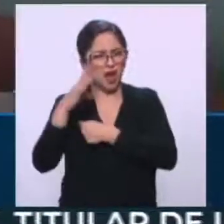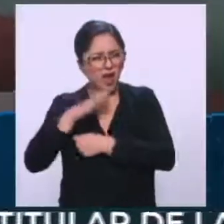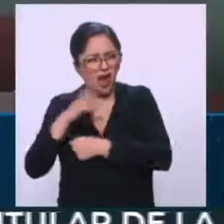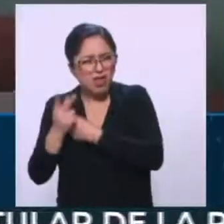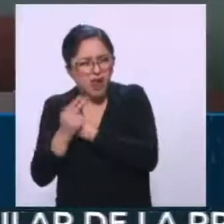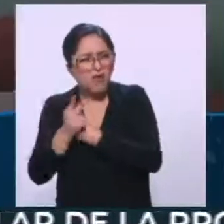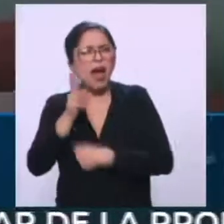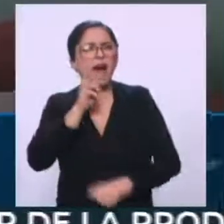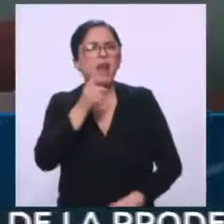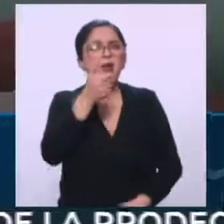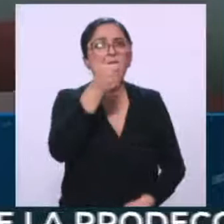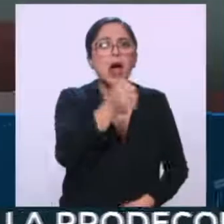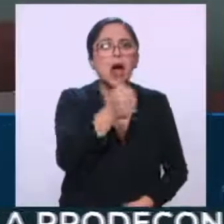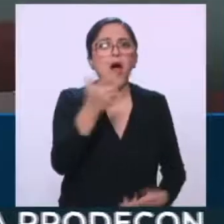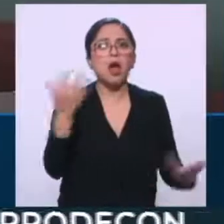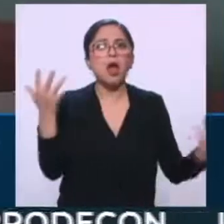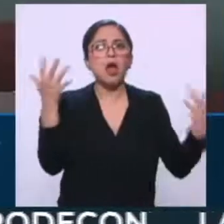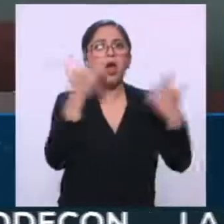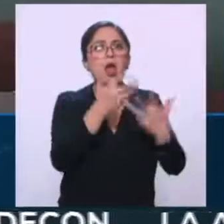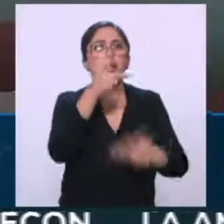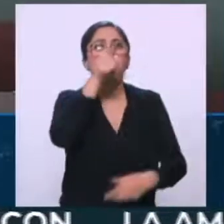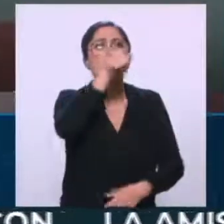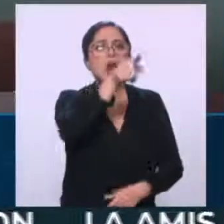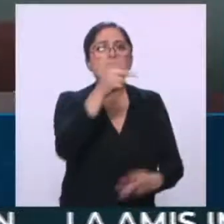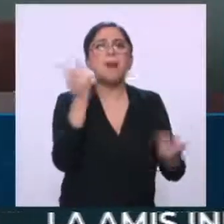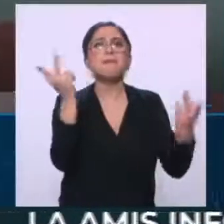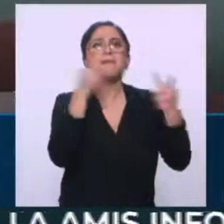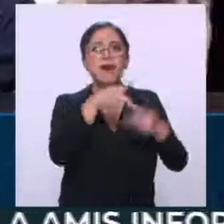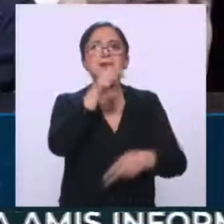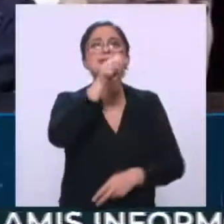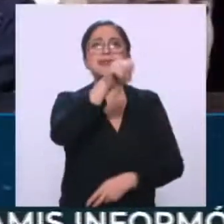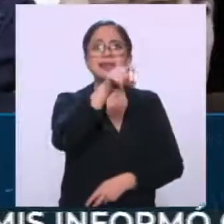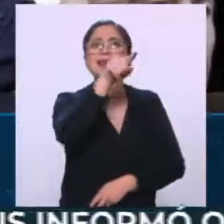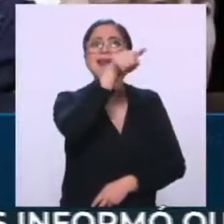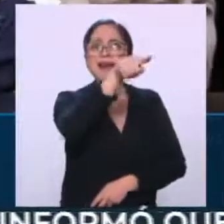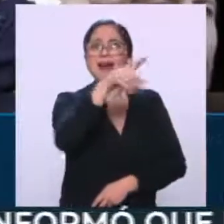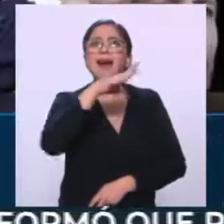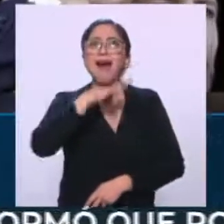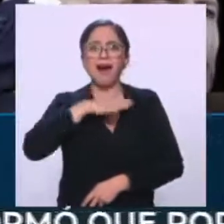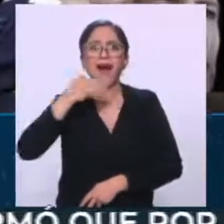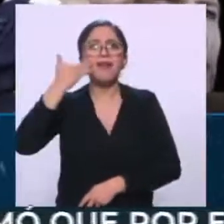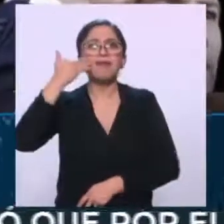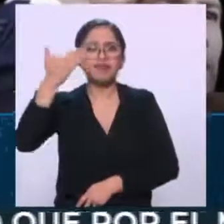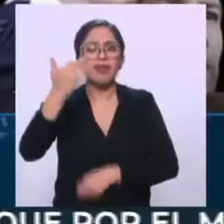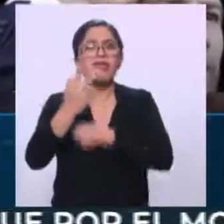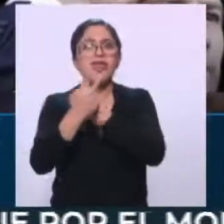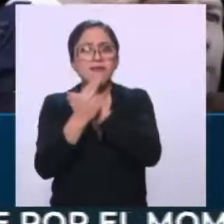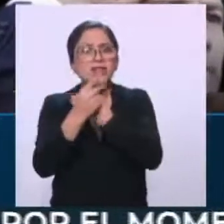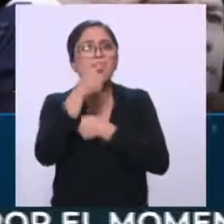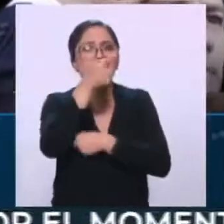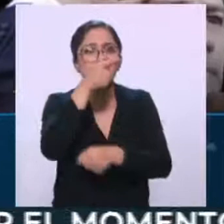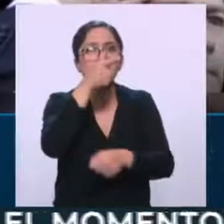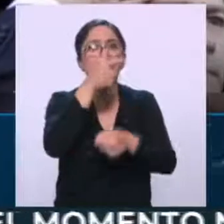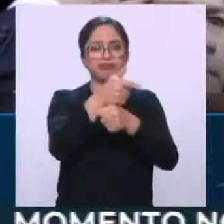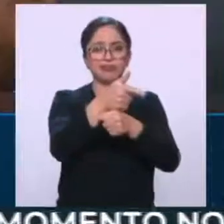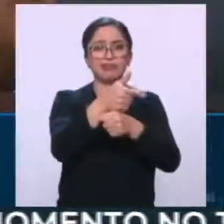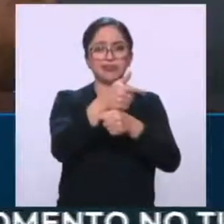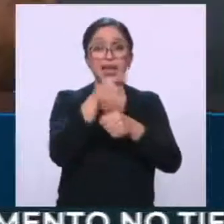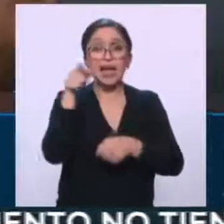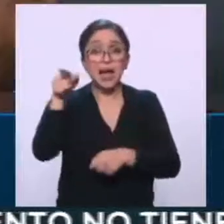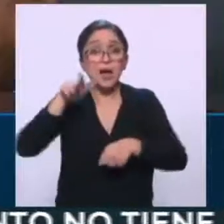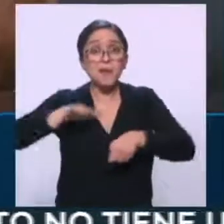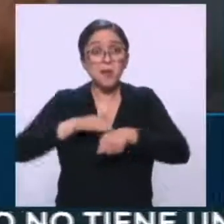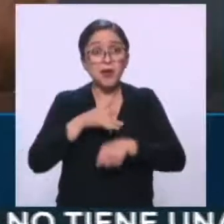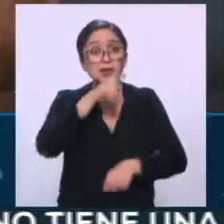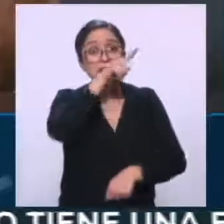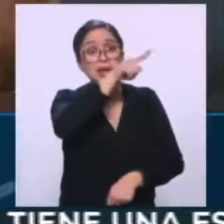y justamente ahí es donde se comprueba. Entonces hay un material muy fuerte, a decir de las propias autoridades de